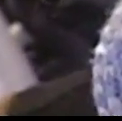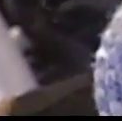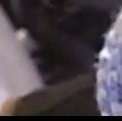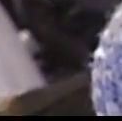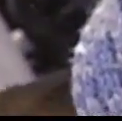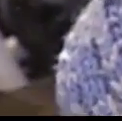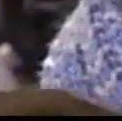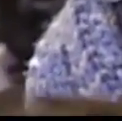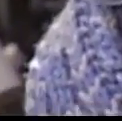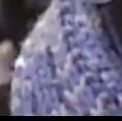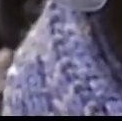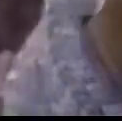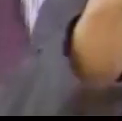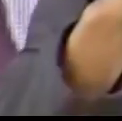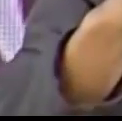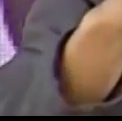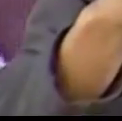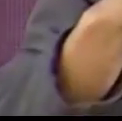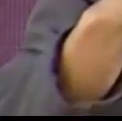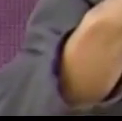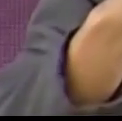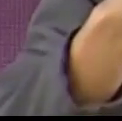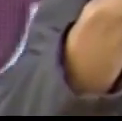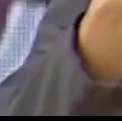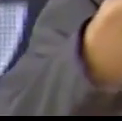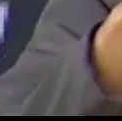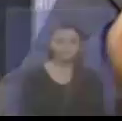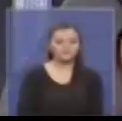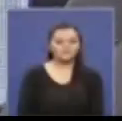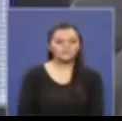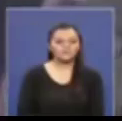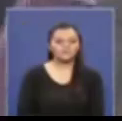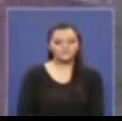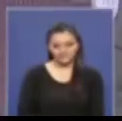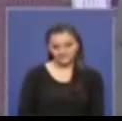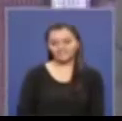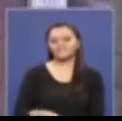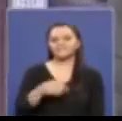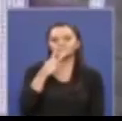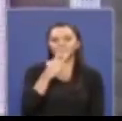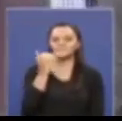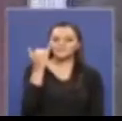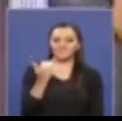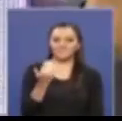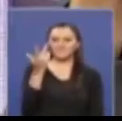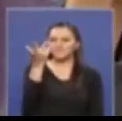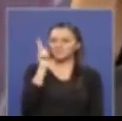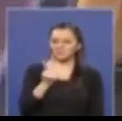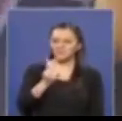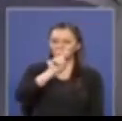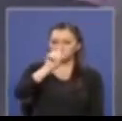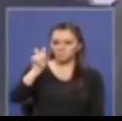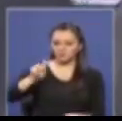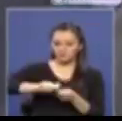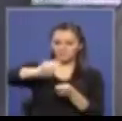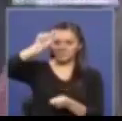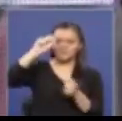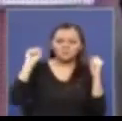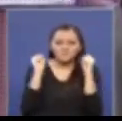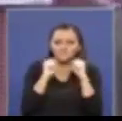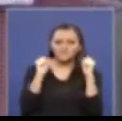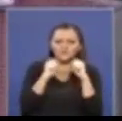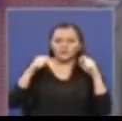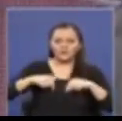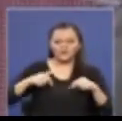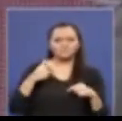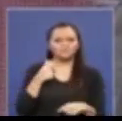tierra. Bueno, y les cuento que tu piña está a 3.200 metros de altura. Bicicleten a 3.200 metros de altura. Y en su vida, y yo